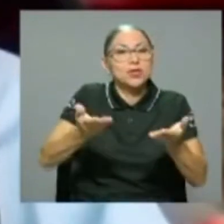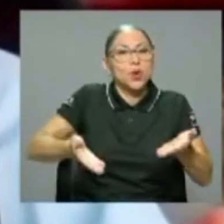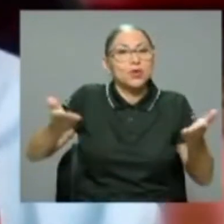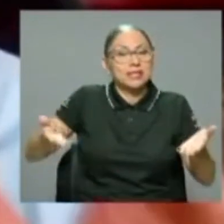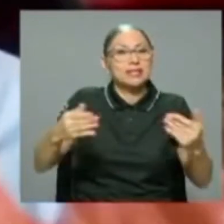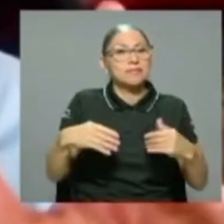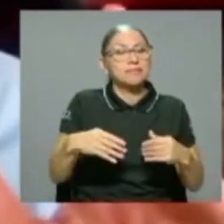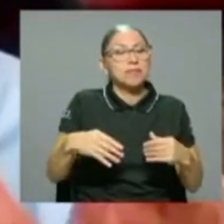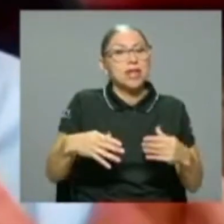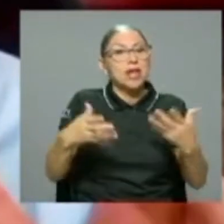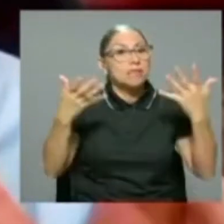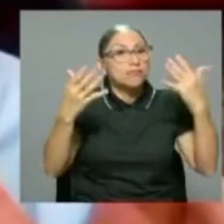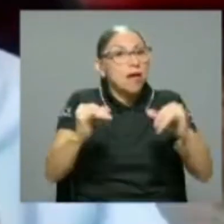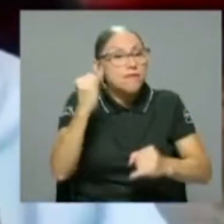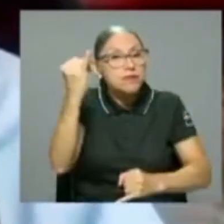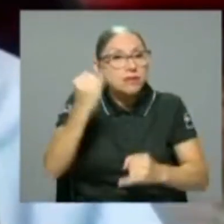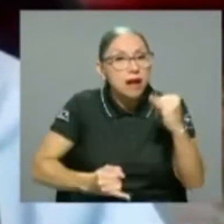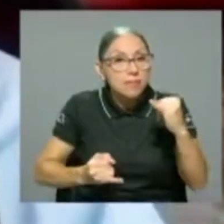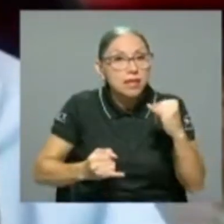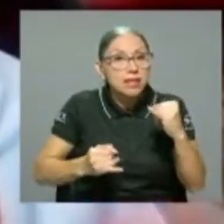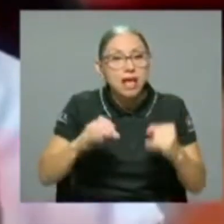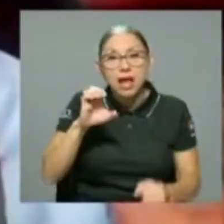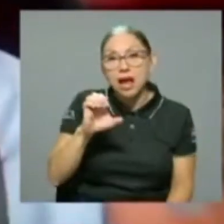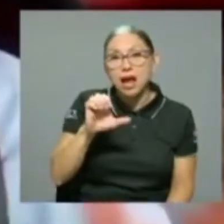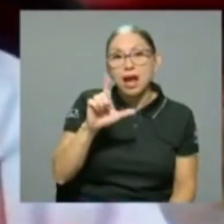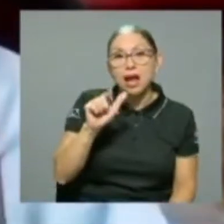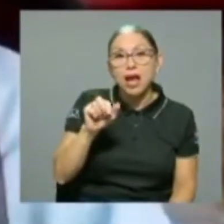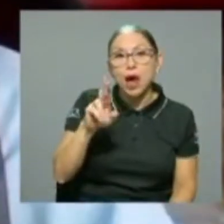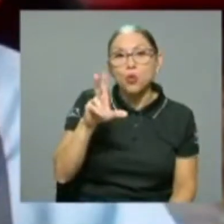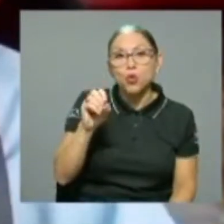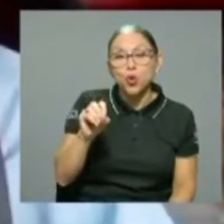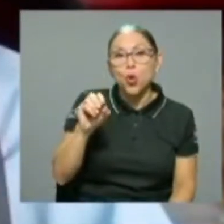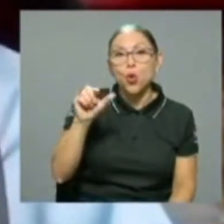finalmente, don Claudio Gutiérrez